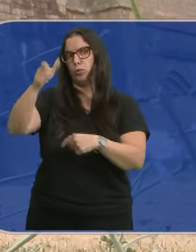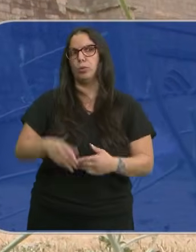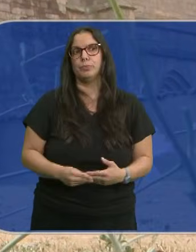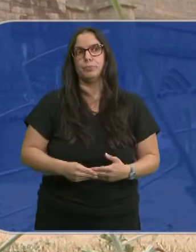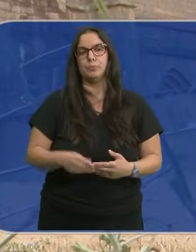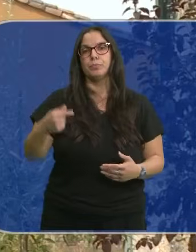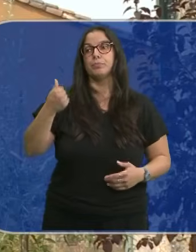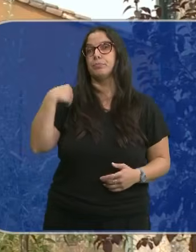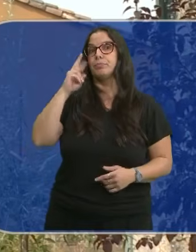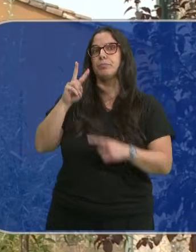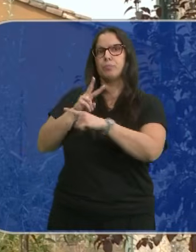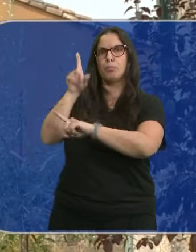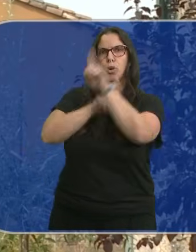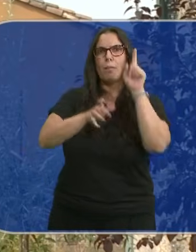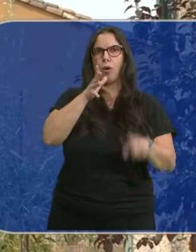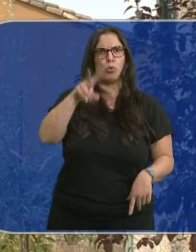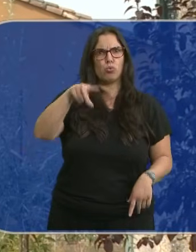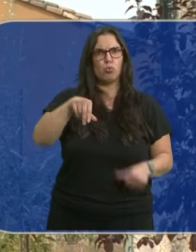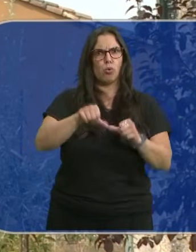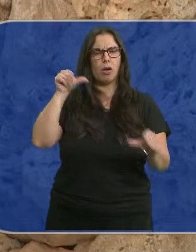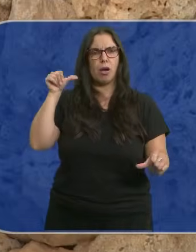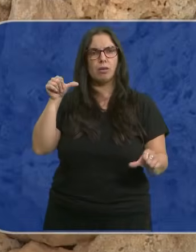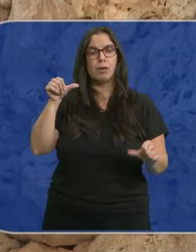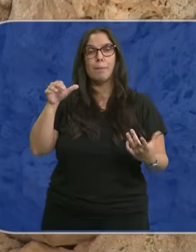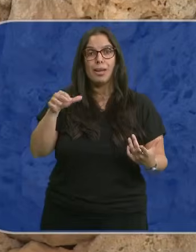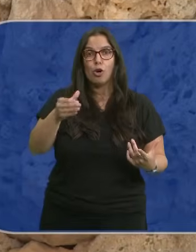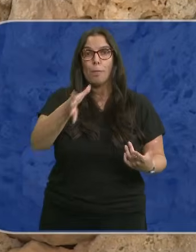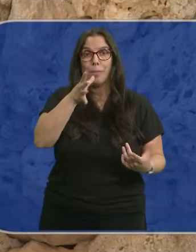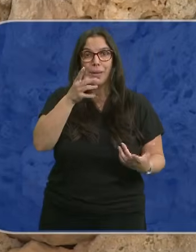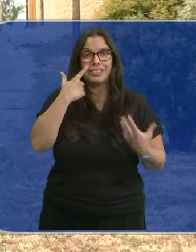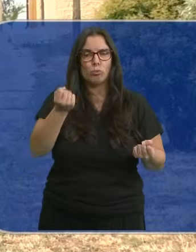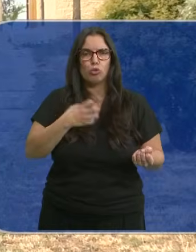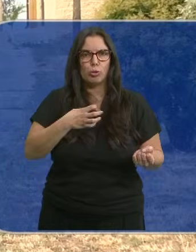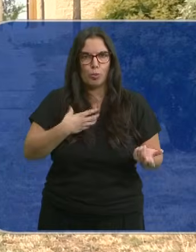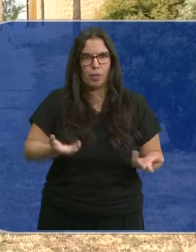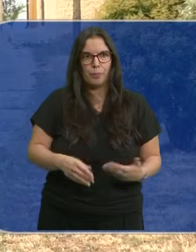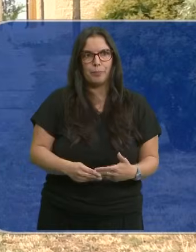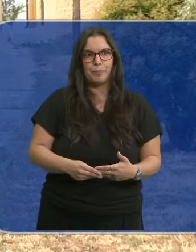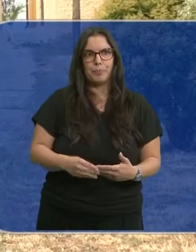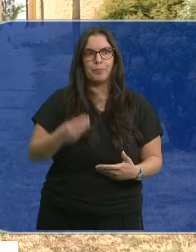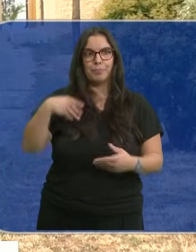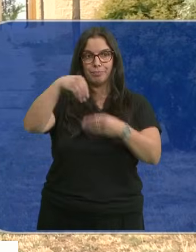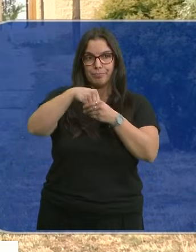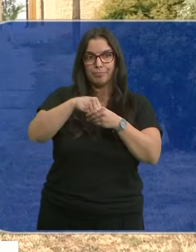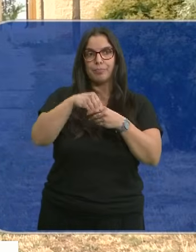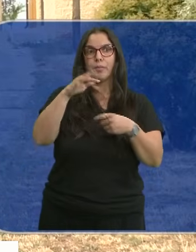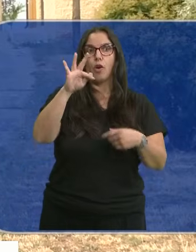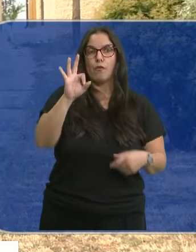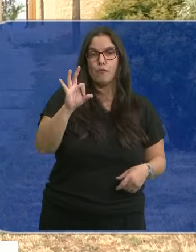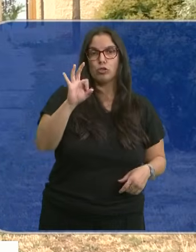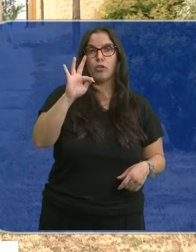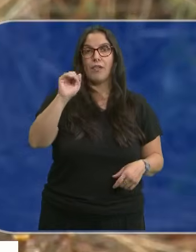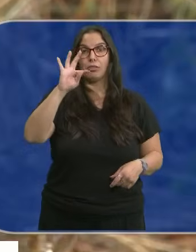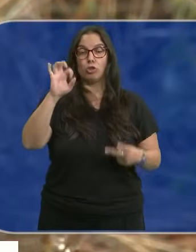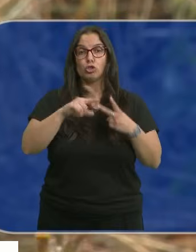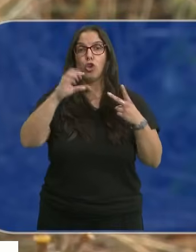Grijalba nunca ha tenido escasez de agua, sin embargo, no es apta para el consumo humano. Los sulfatos, los fluoruros